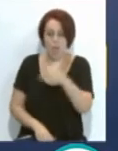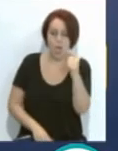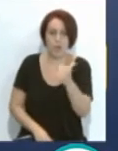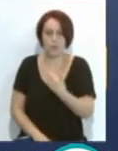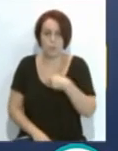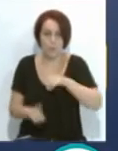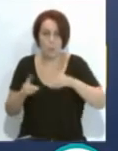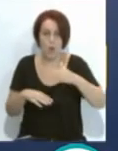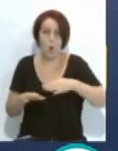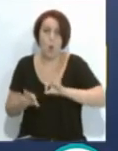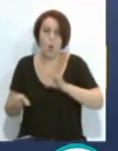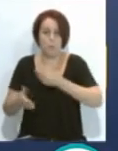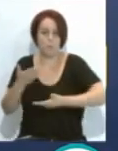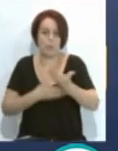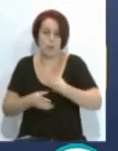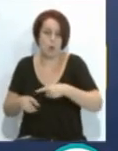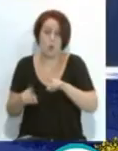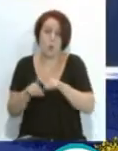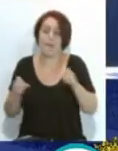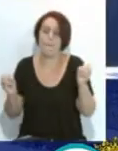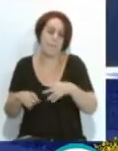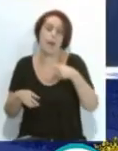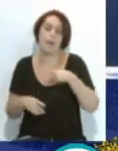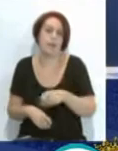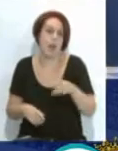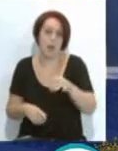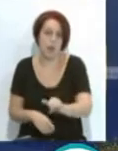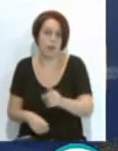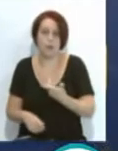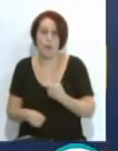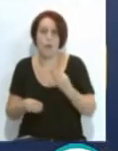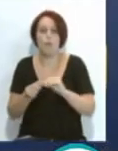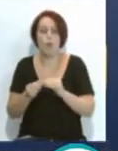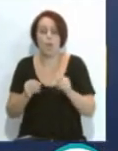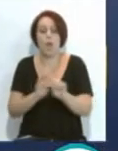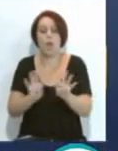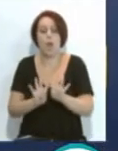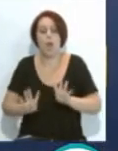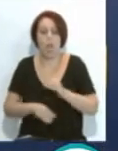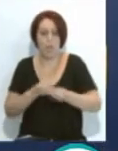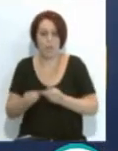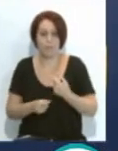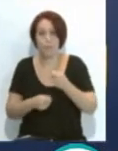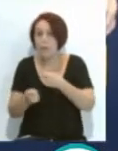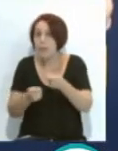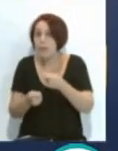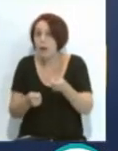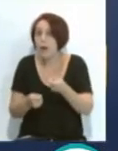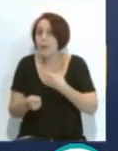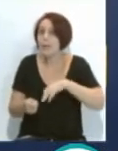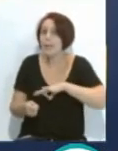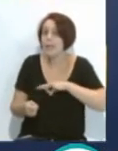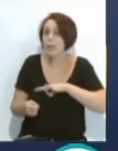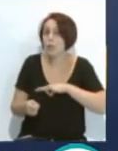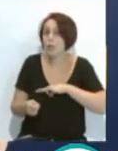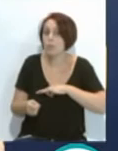distinta con esa magia que él tiene a la hora de hacer las alineaciones. Porque el mercado no tiene nada que ver con lo que se planificó en enero,